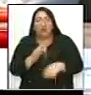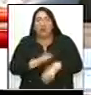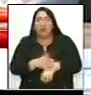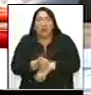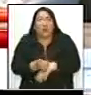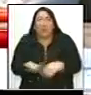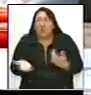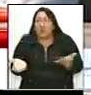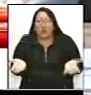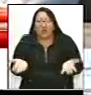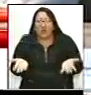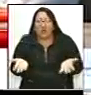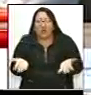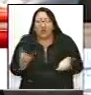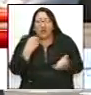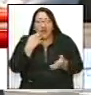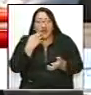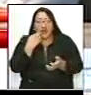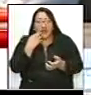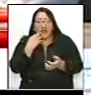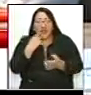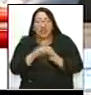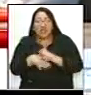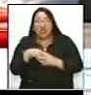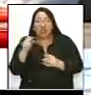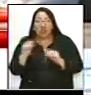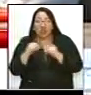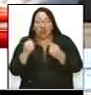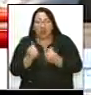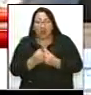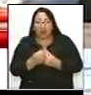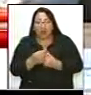culpa. Si se han salido de su grupo, el cual